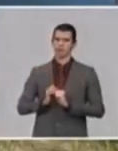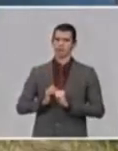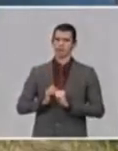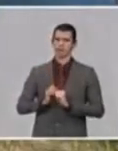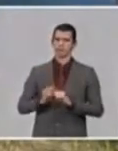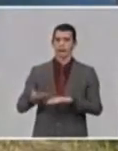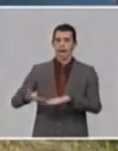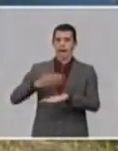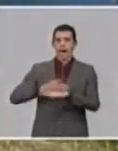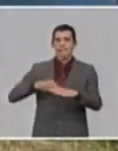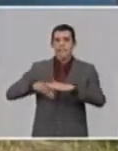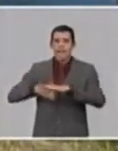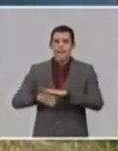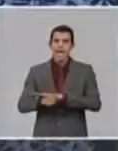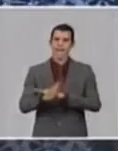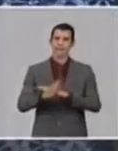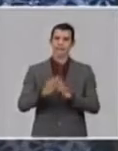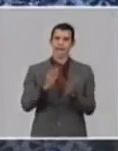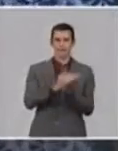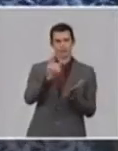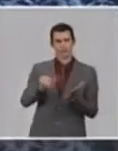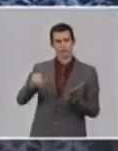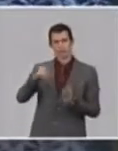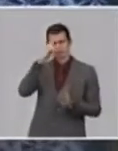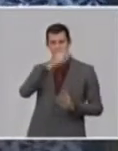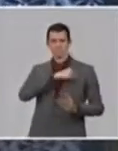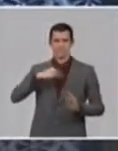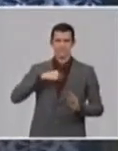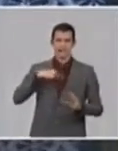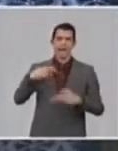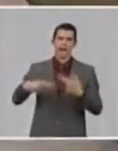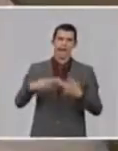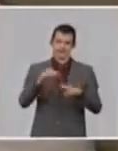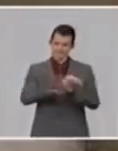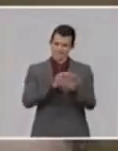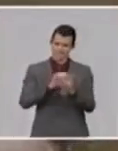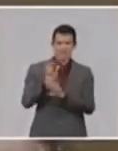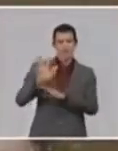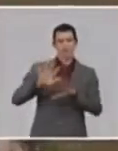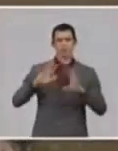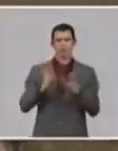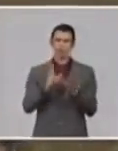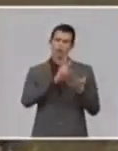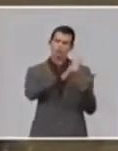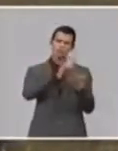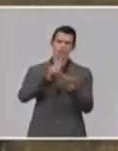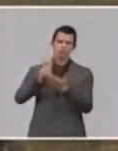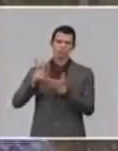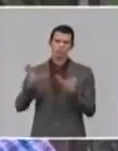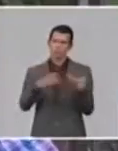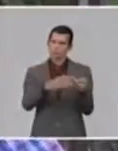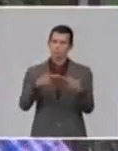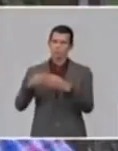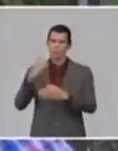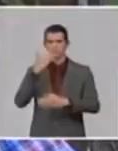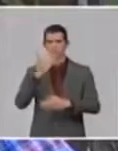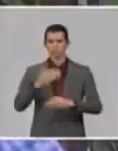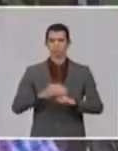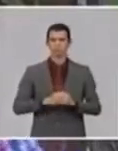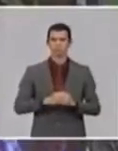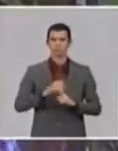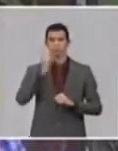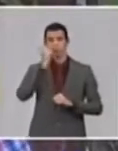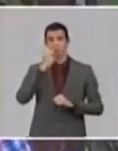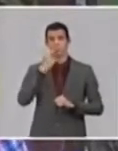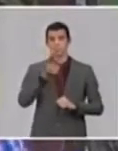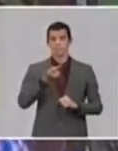se le suman los estudiantes de medicina y las organizaciones políticas y de masa. Se ha hecho un estudio